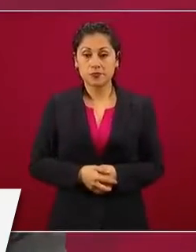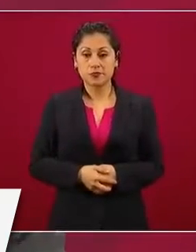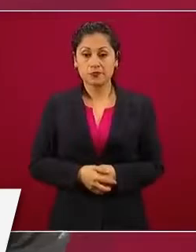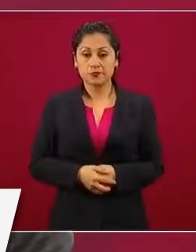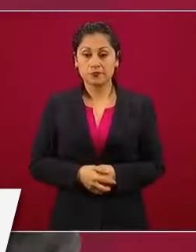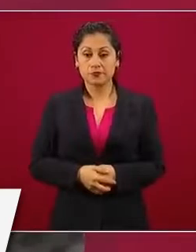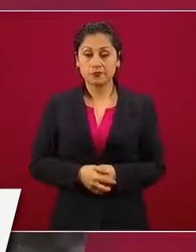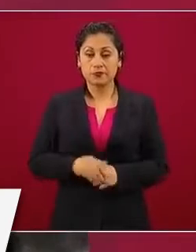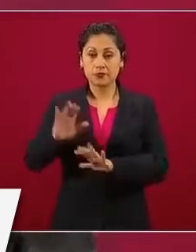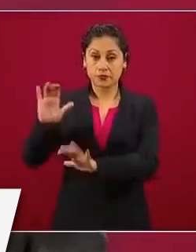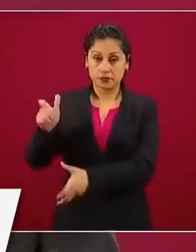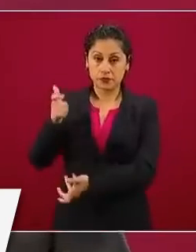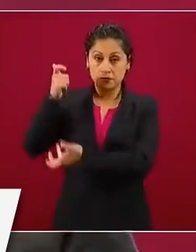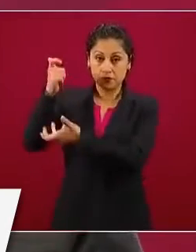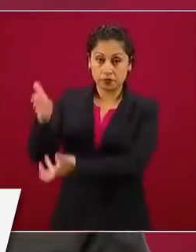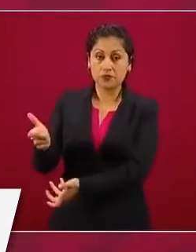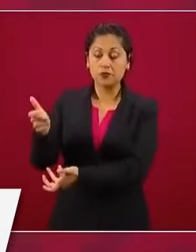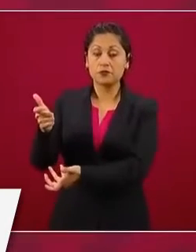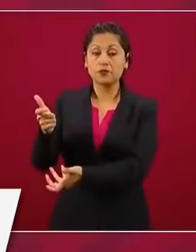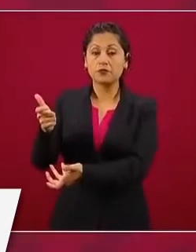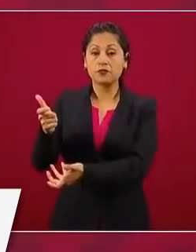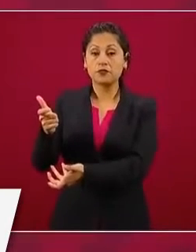La inversión en el